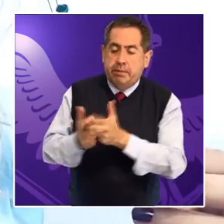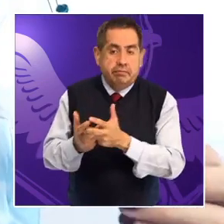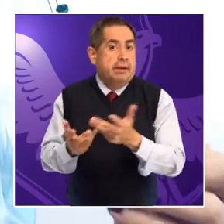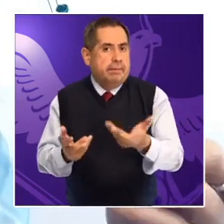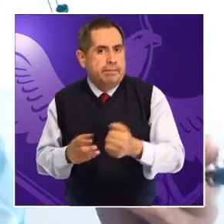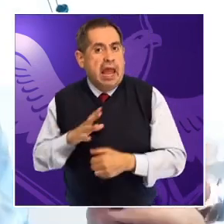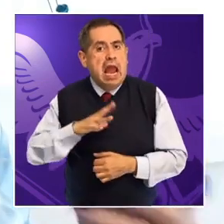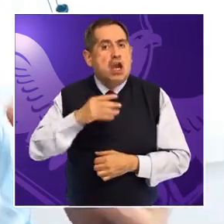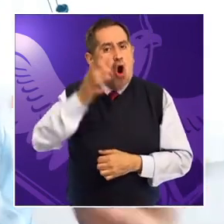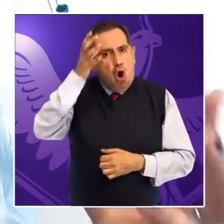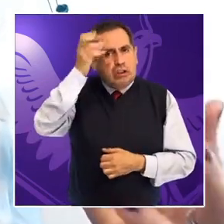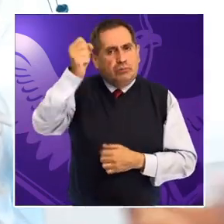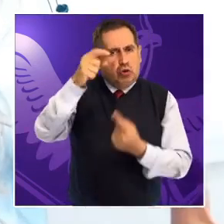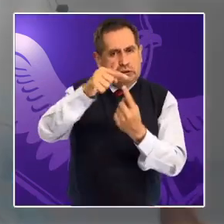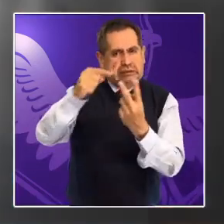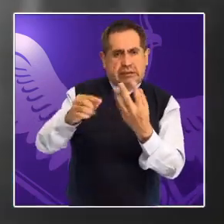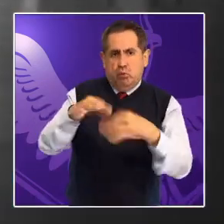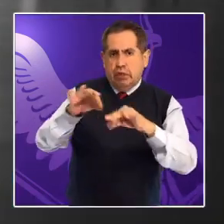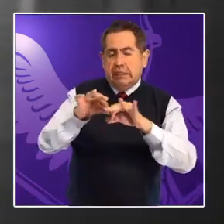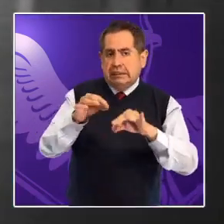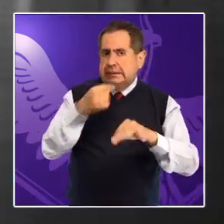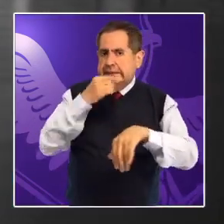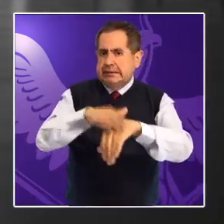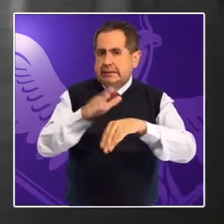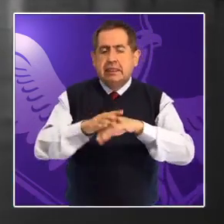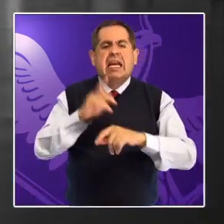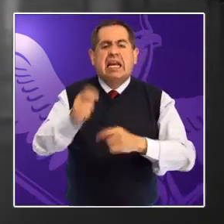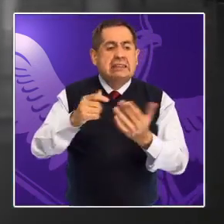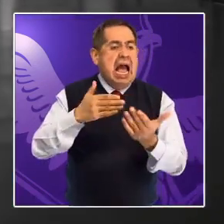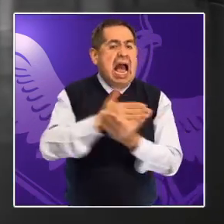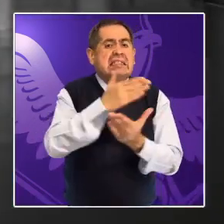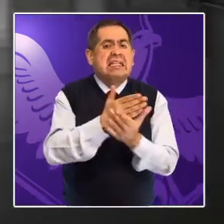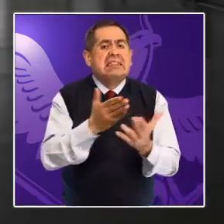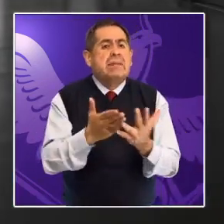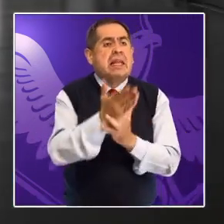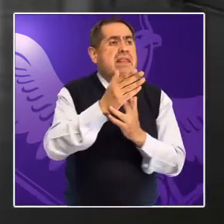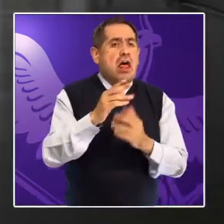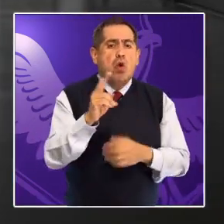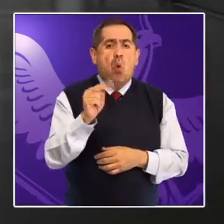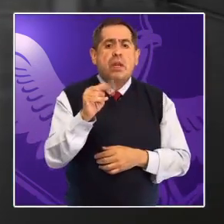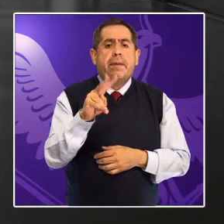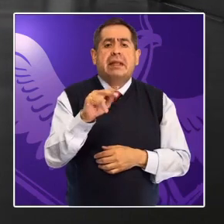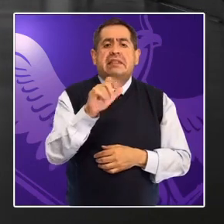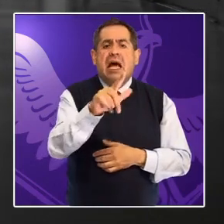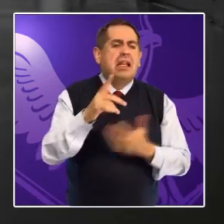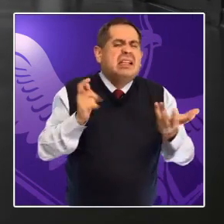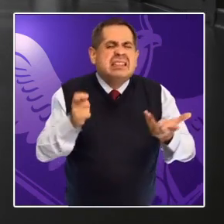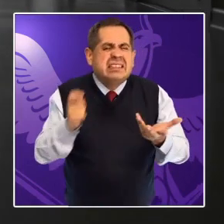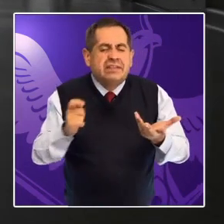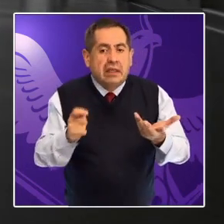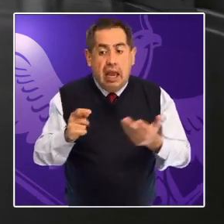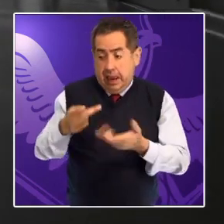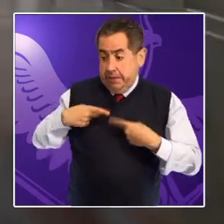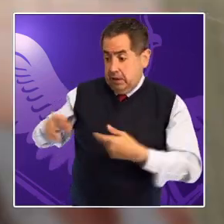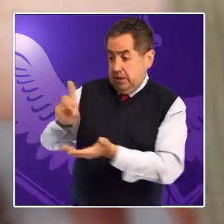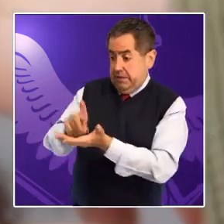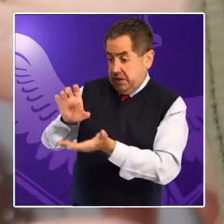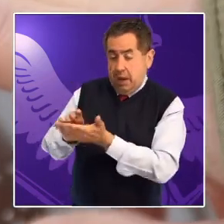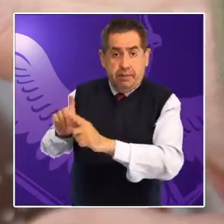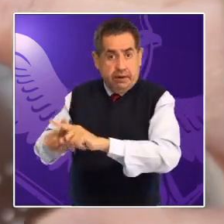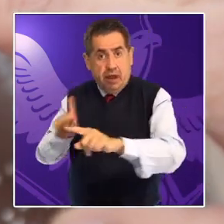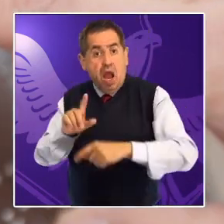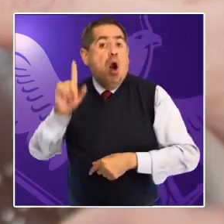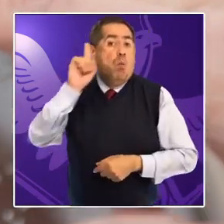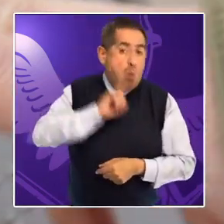en la materia. ¿Qué implica la accesibilidad universal? Implica que las personas con discapacidad y las mujeres con